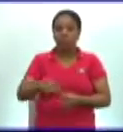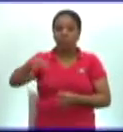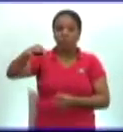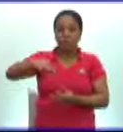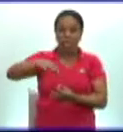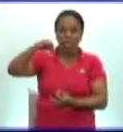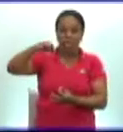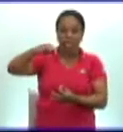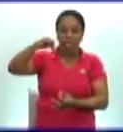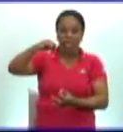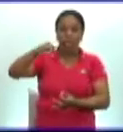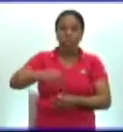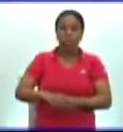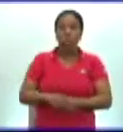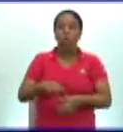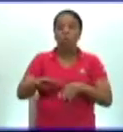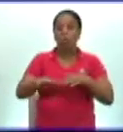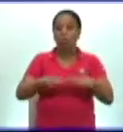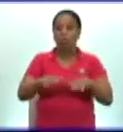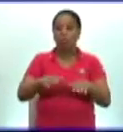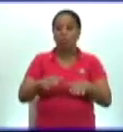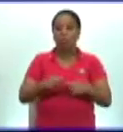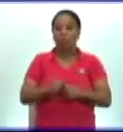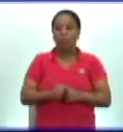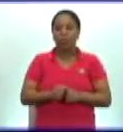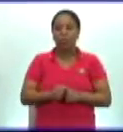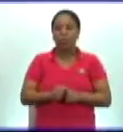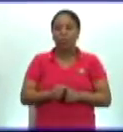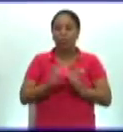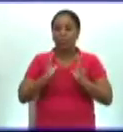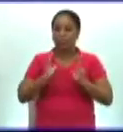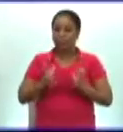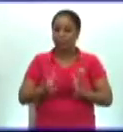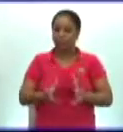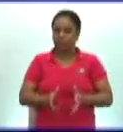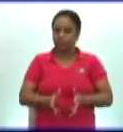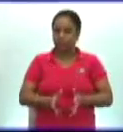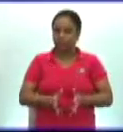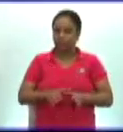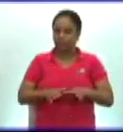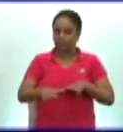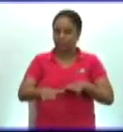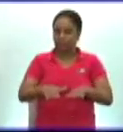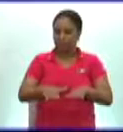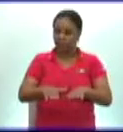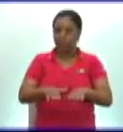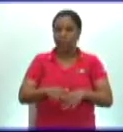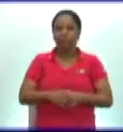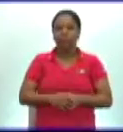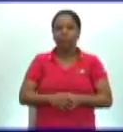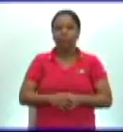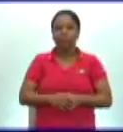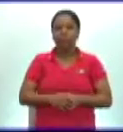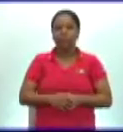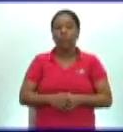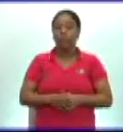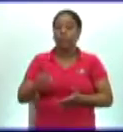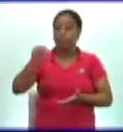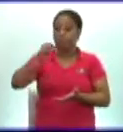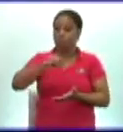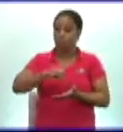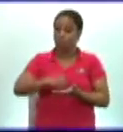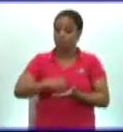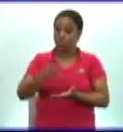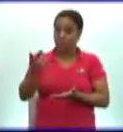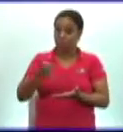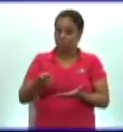un movimiento rectilíneo uniforme? Al representar las fuerzas, primero la fuerza